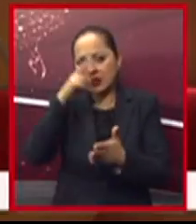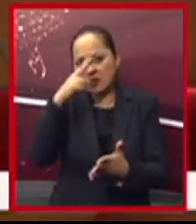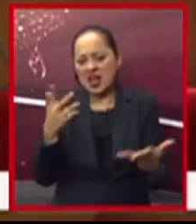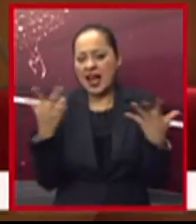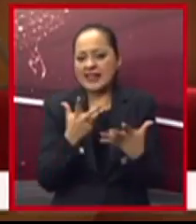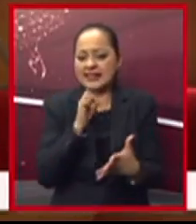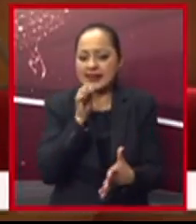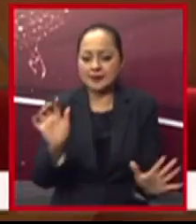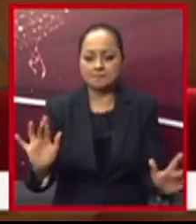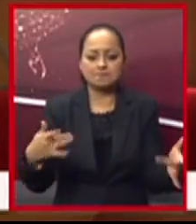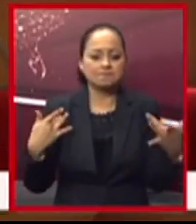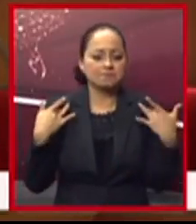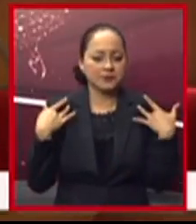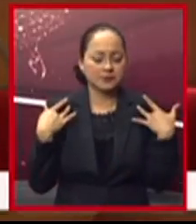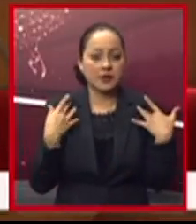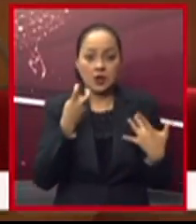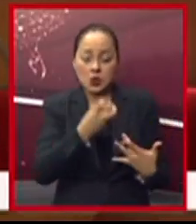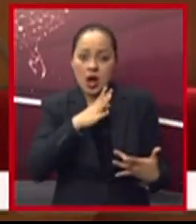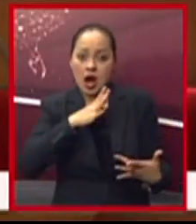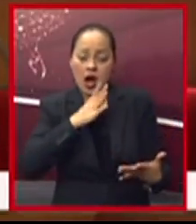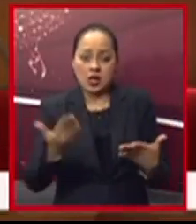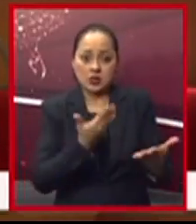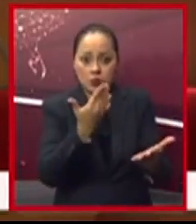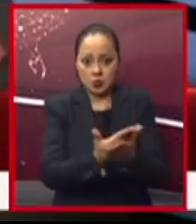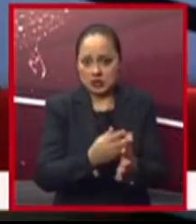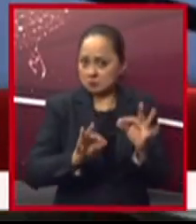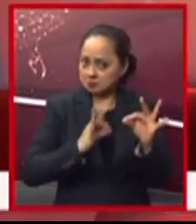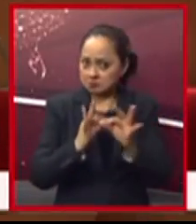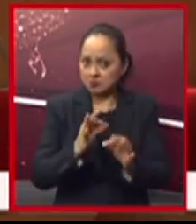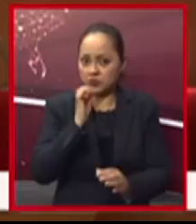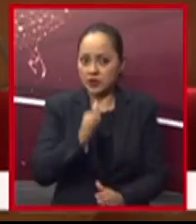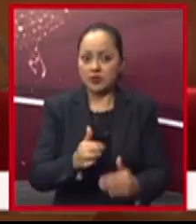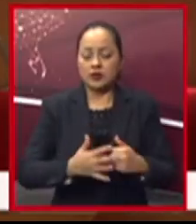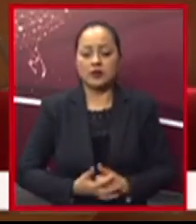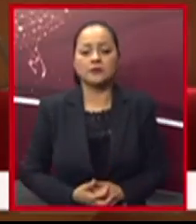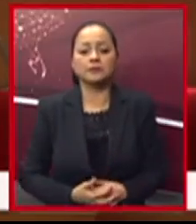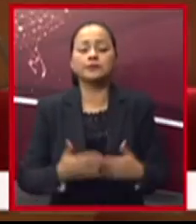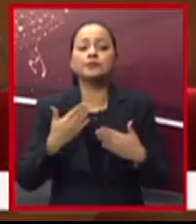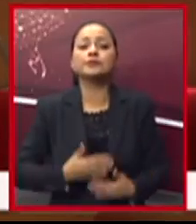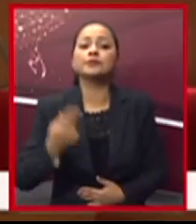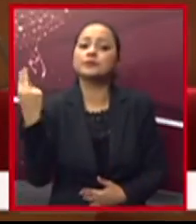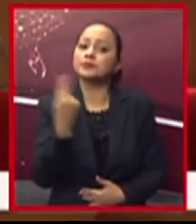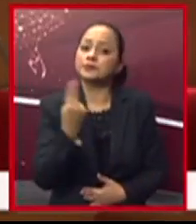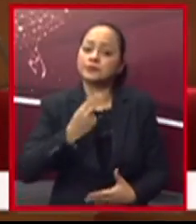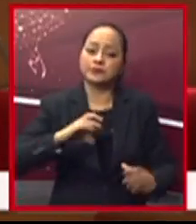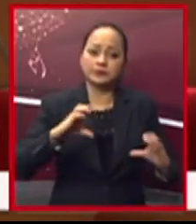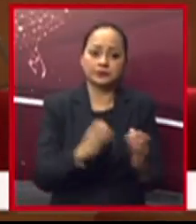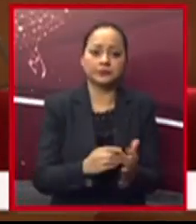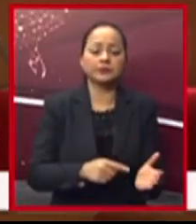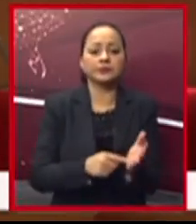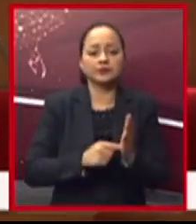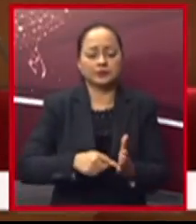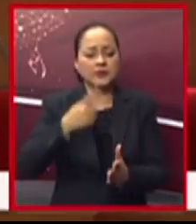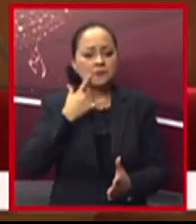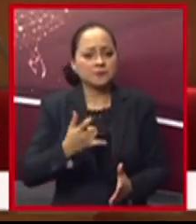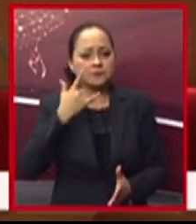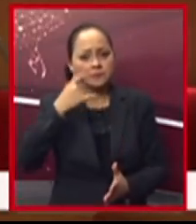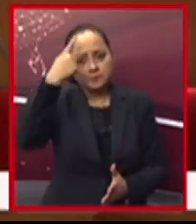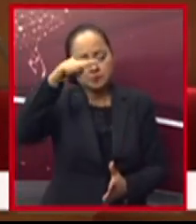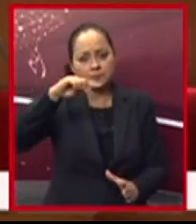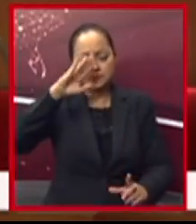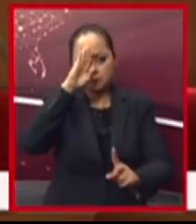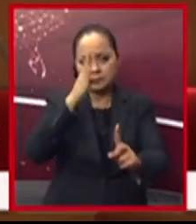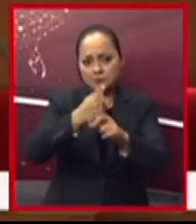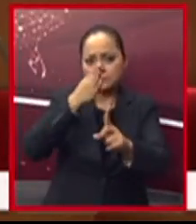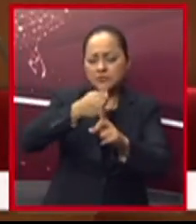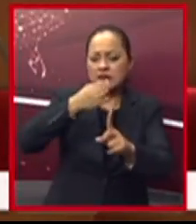ha hecho un planteamiento alternativo. Es necesario que los esfuerzos para superar los desafíos